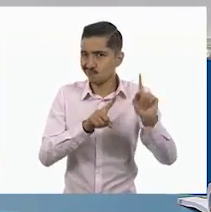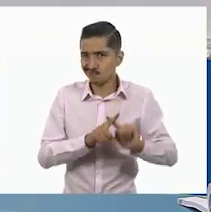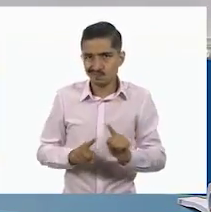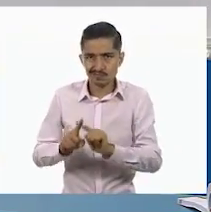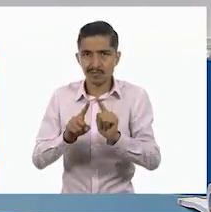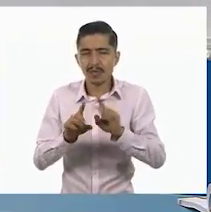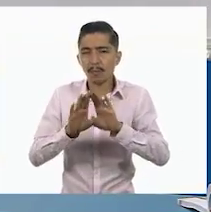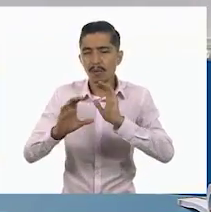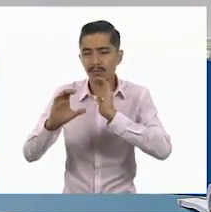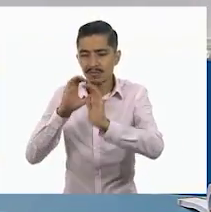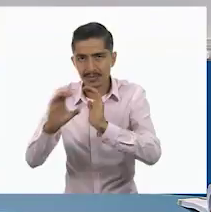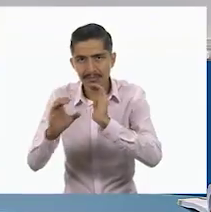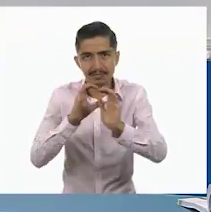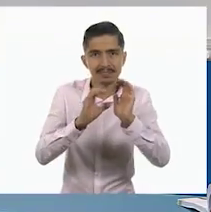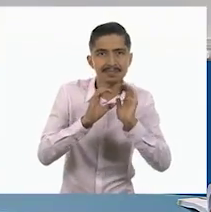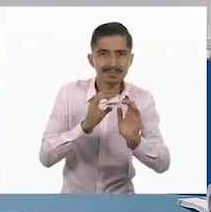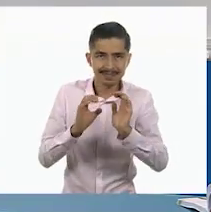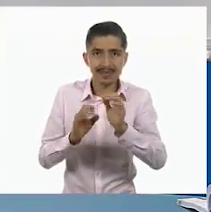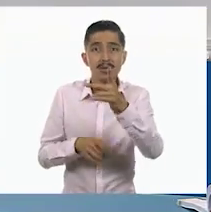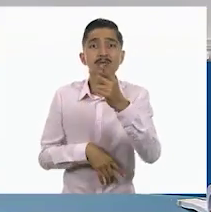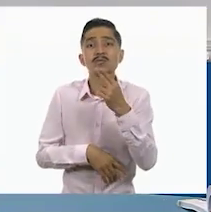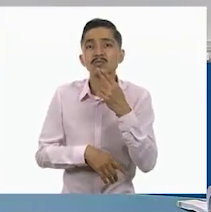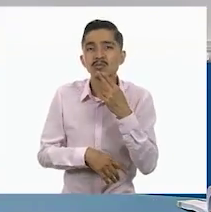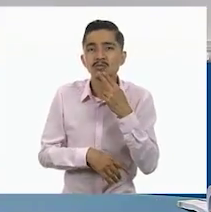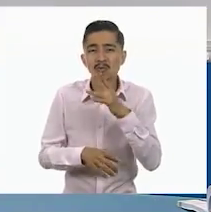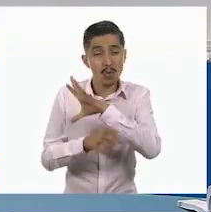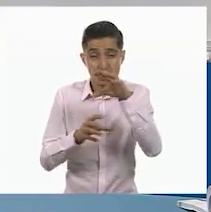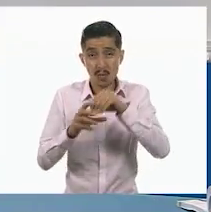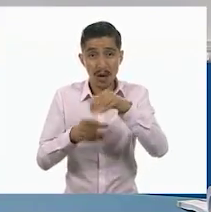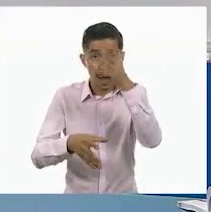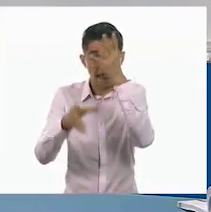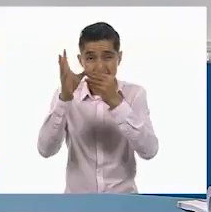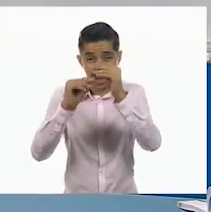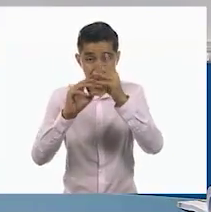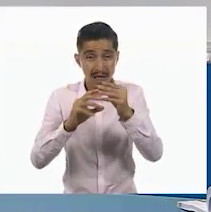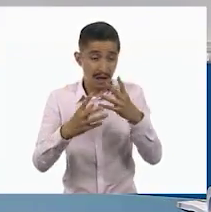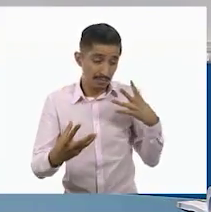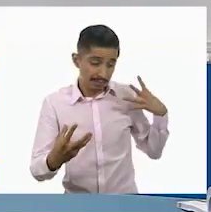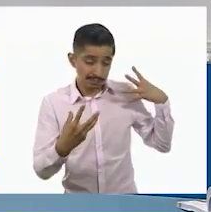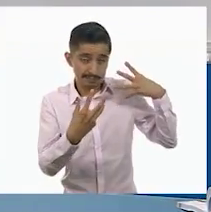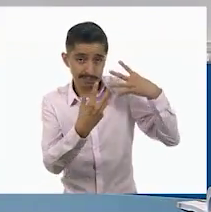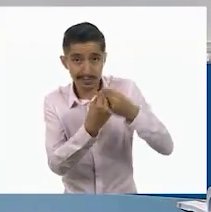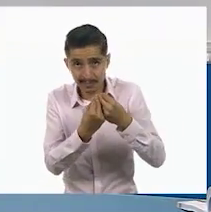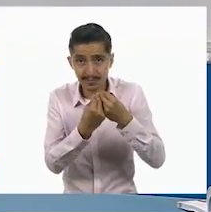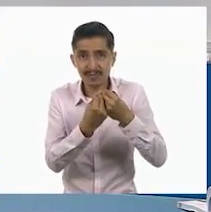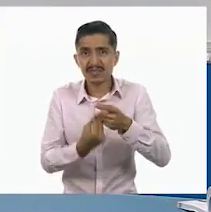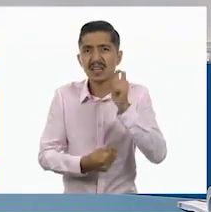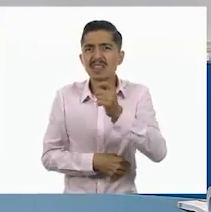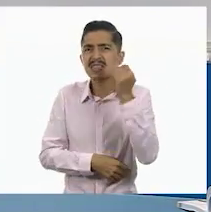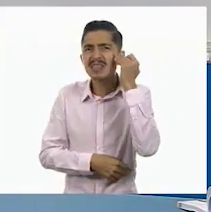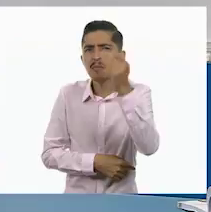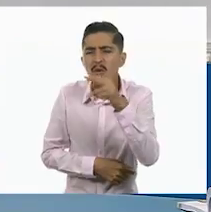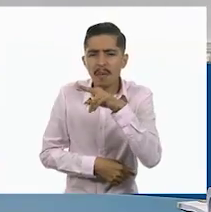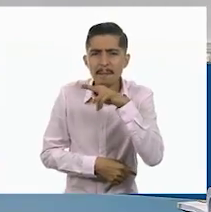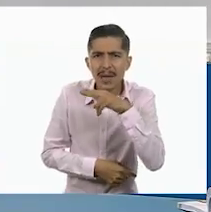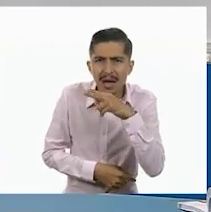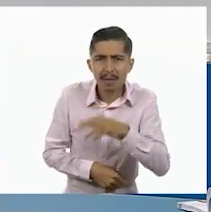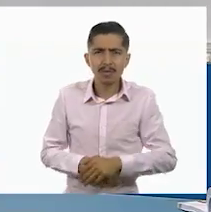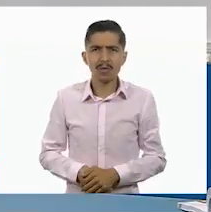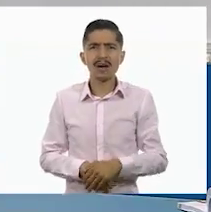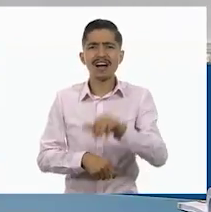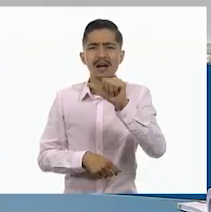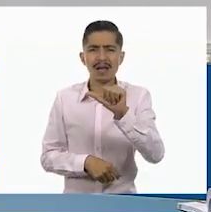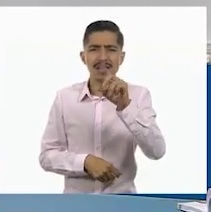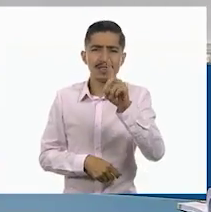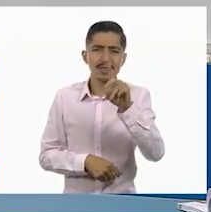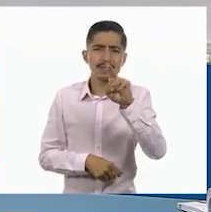situaciones comunicativas, utilizando todo lo que hemos aprendido durante estas sesiones, lo que son los tiempos verbales,